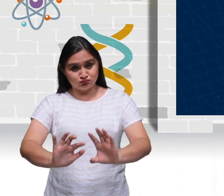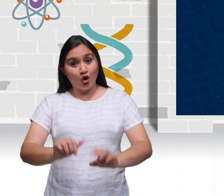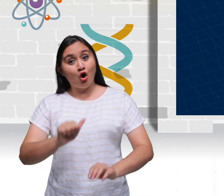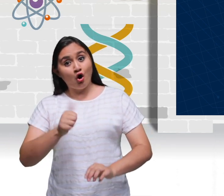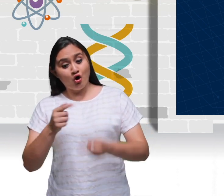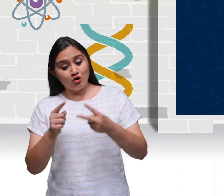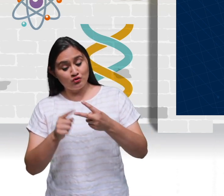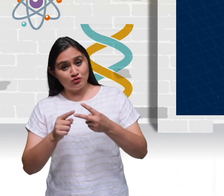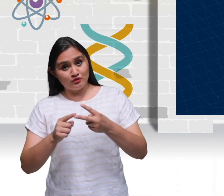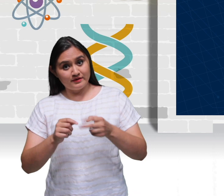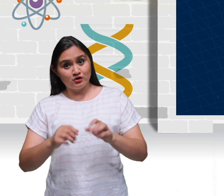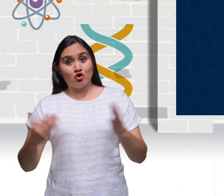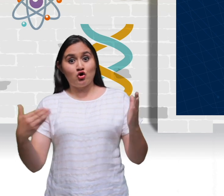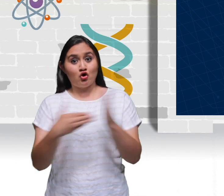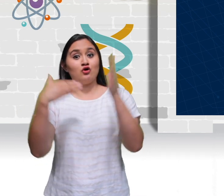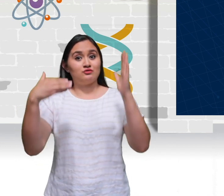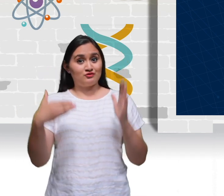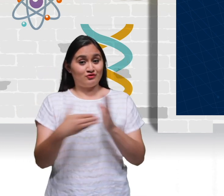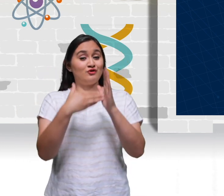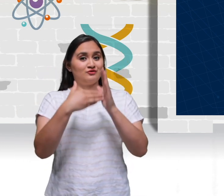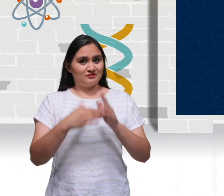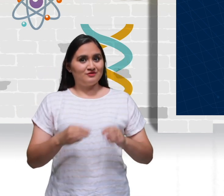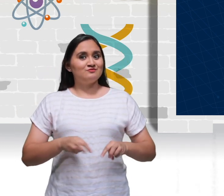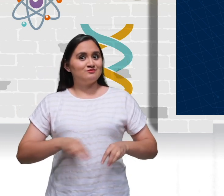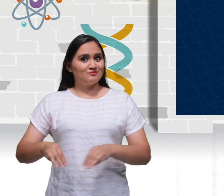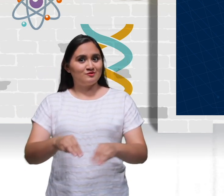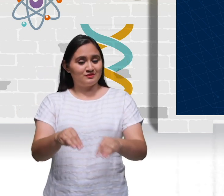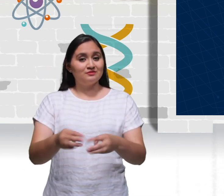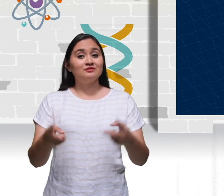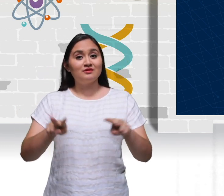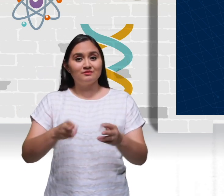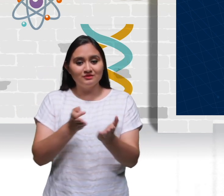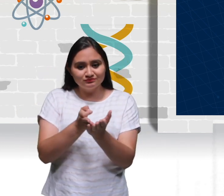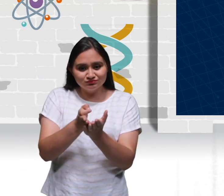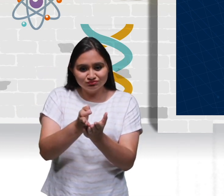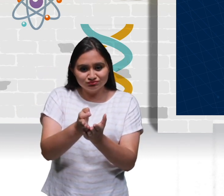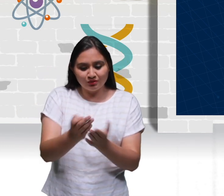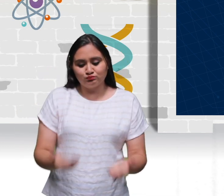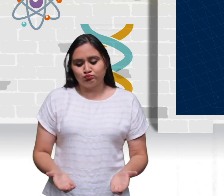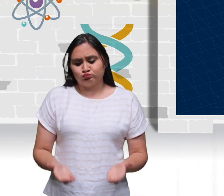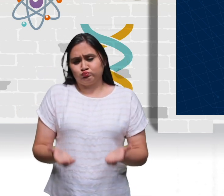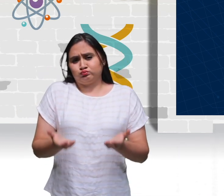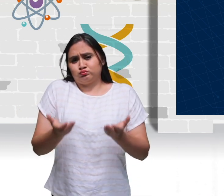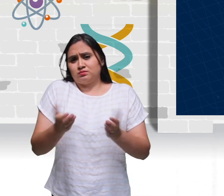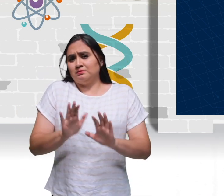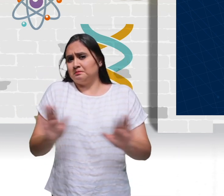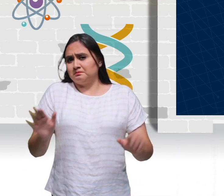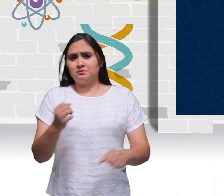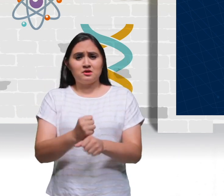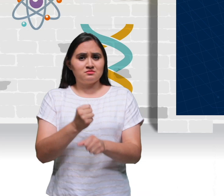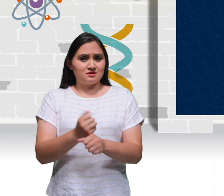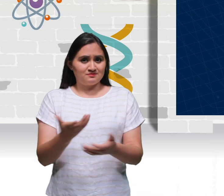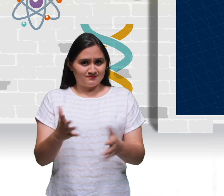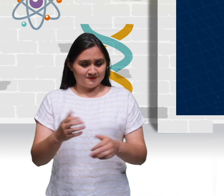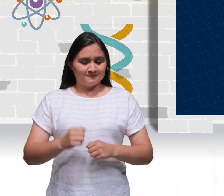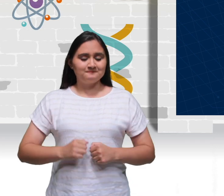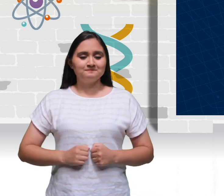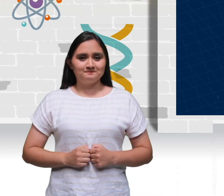trabajos resistentes en contra del movimiento y fuerzas perpendiculares al movimiento que no realizan trabajo.